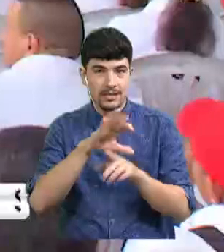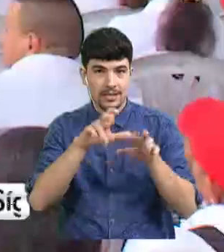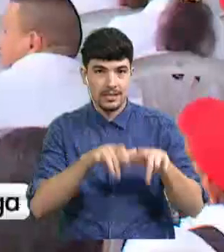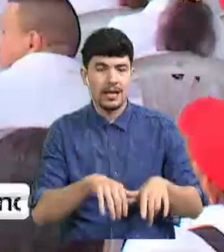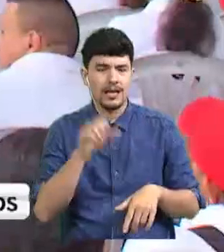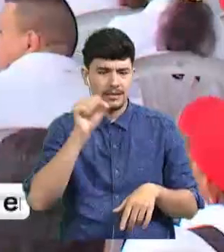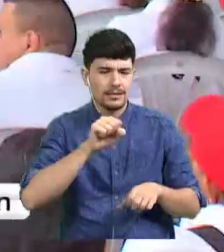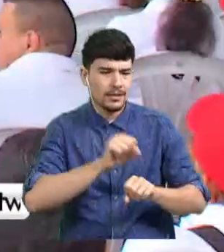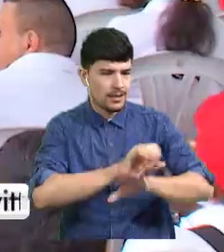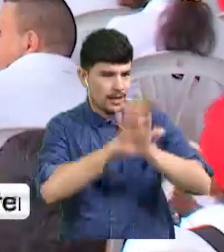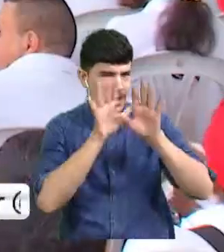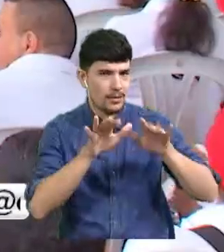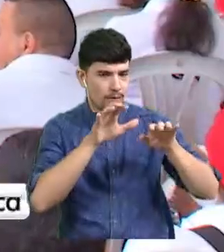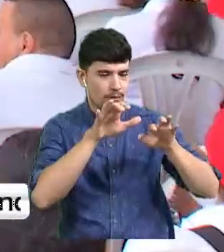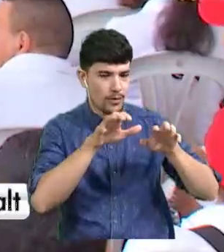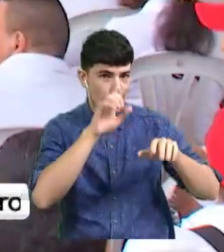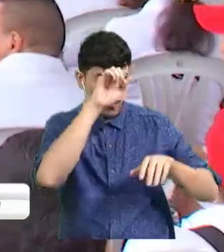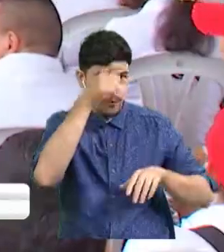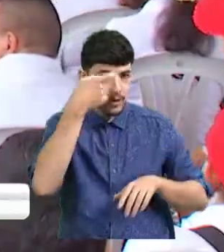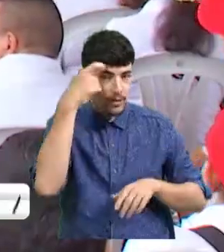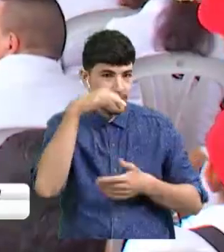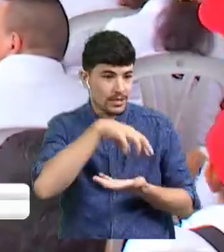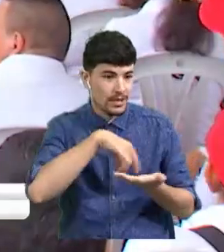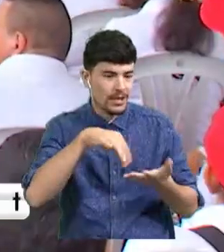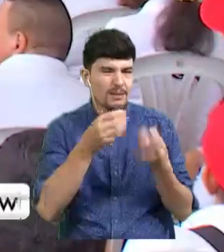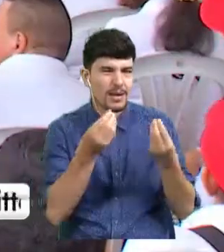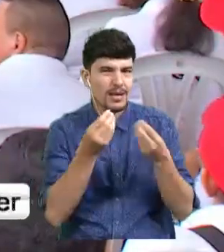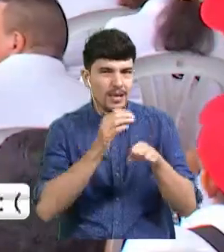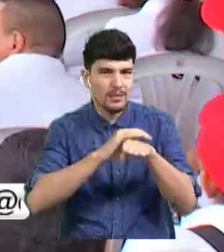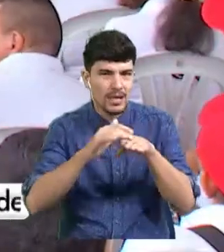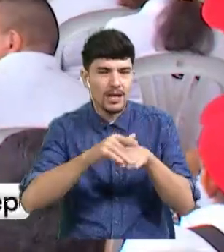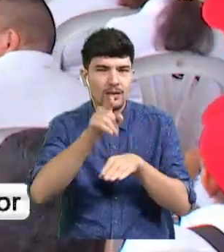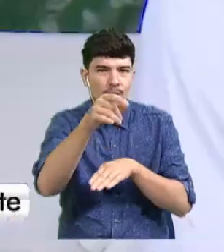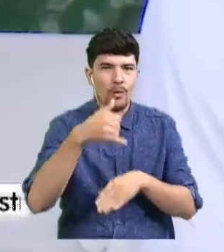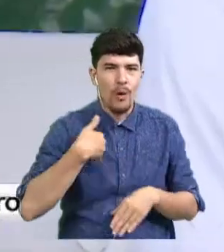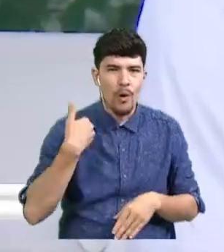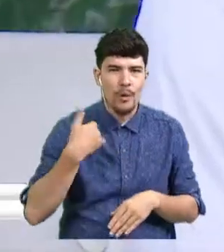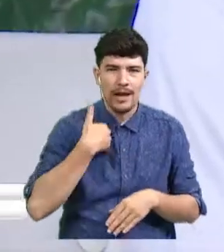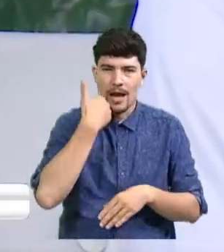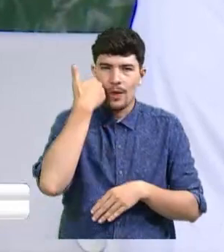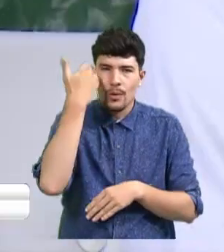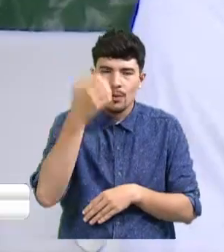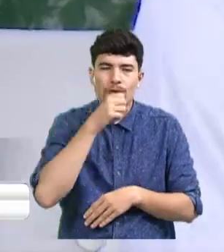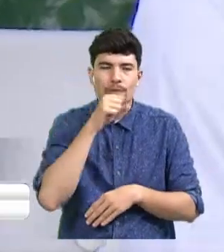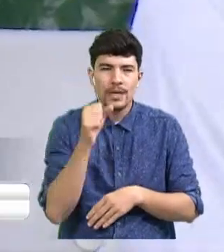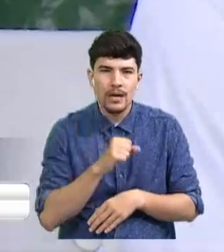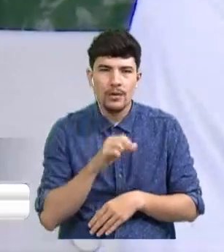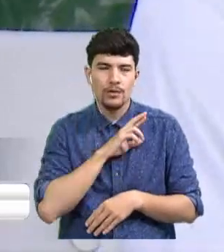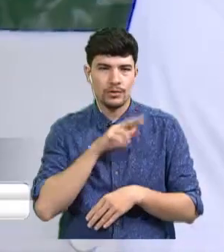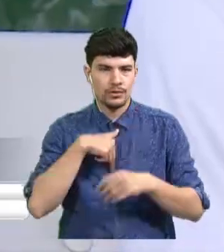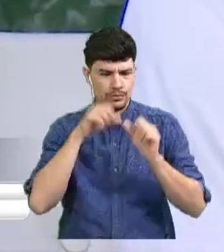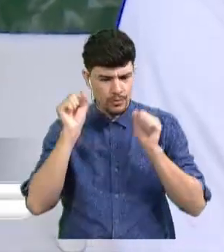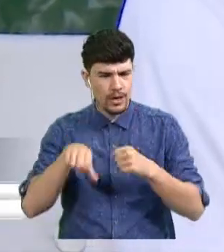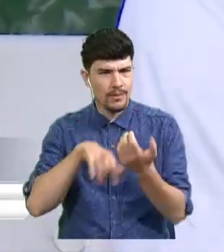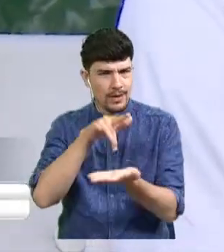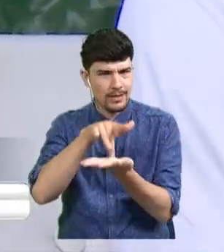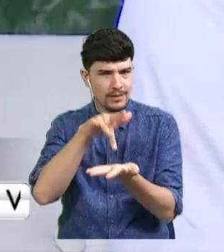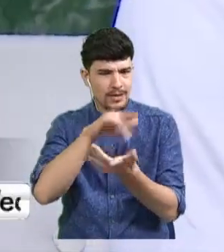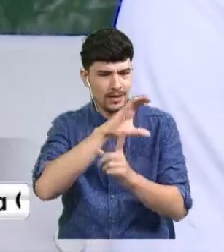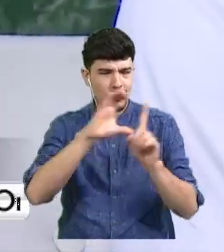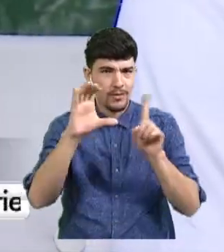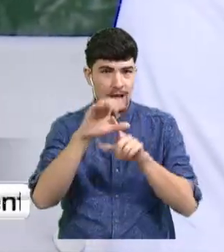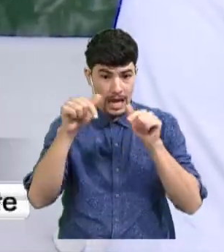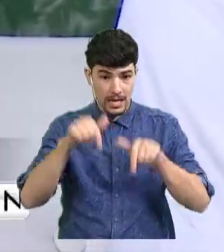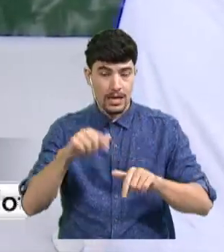la invitación desde la Gobernación de Santander es para que jóvenes, adultos, niños, seamos parte de la cultura. En estas expediciones lo